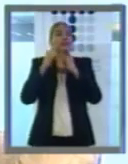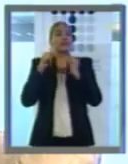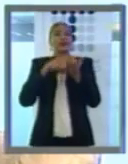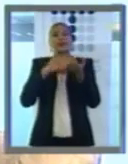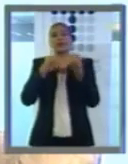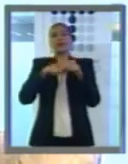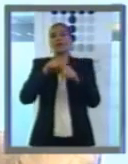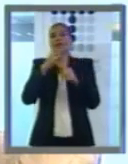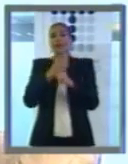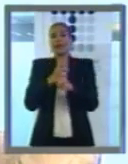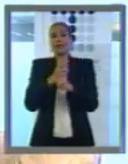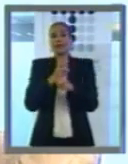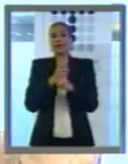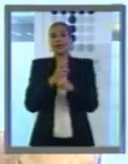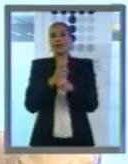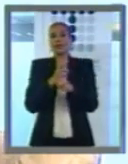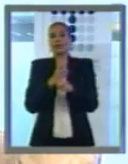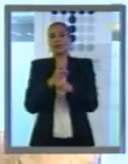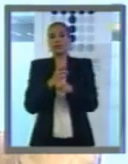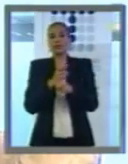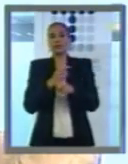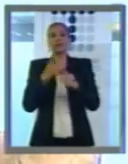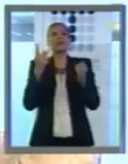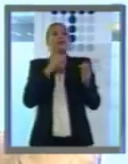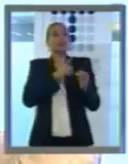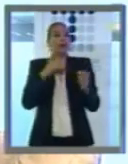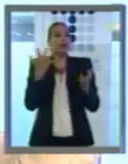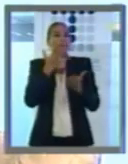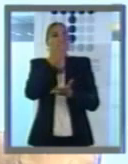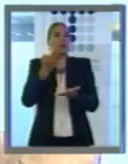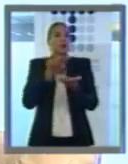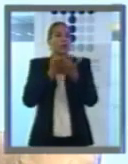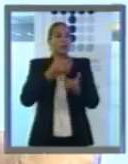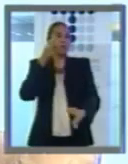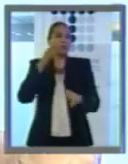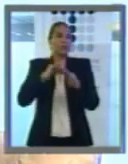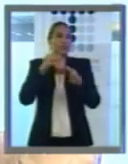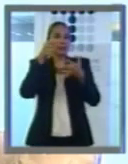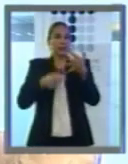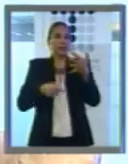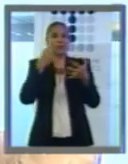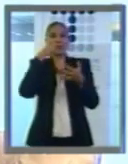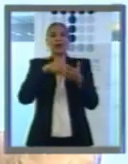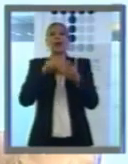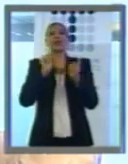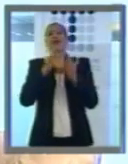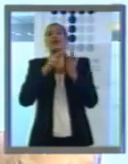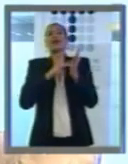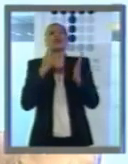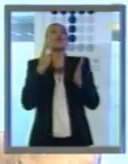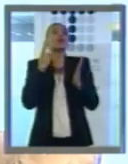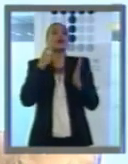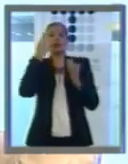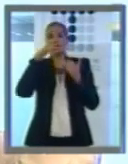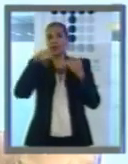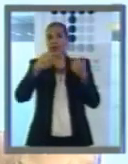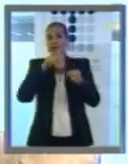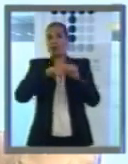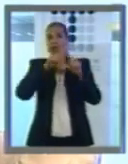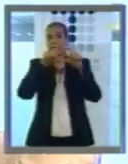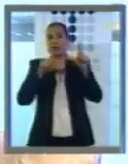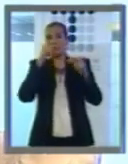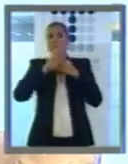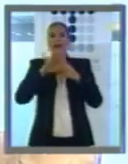sociedad, sino también de hacer propuestas puntuales para la Política Nacional Anticorrupción y para